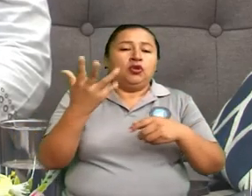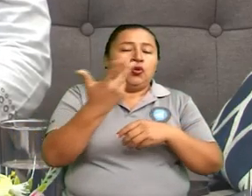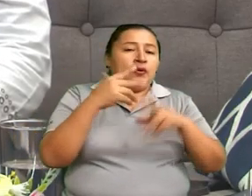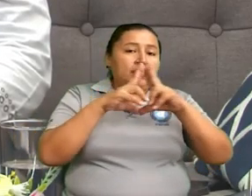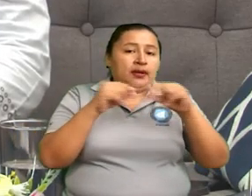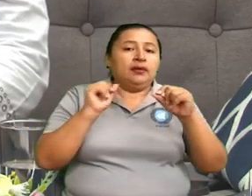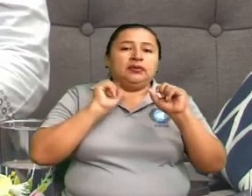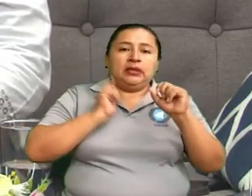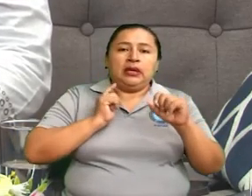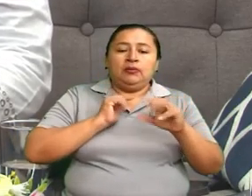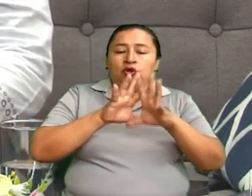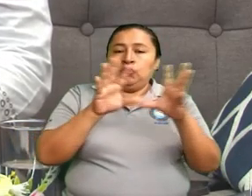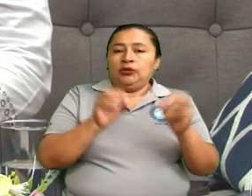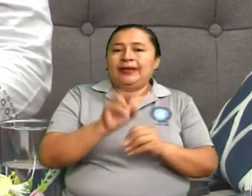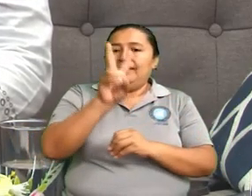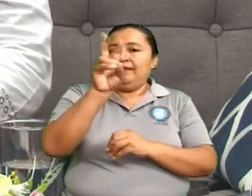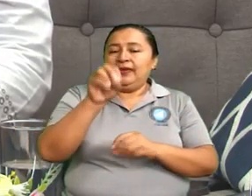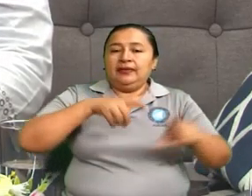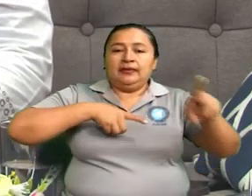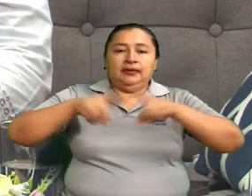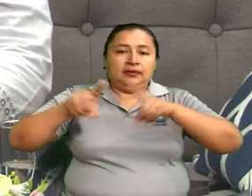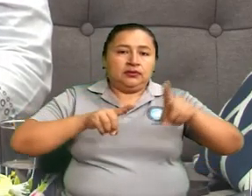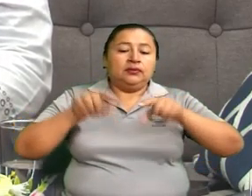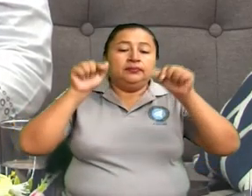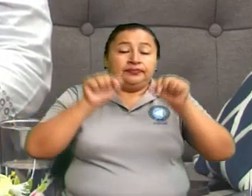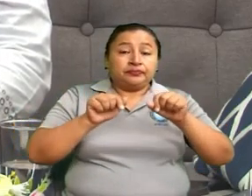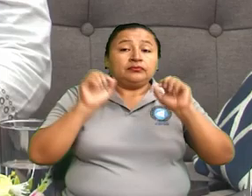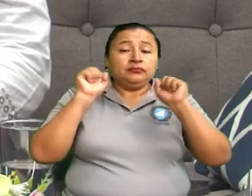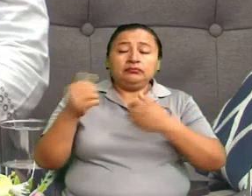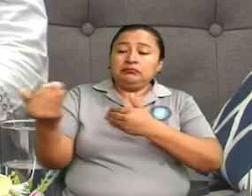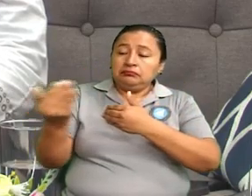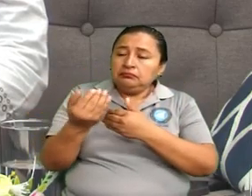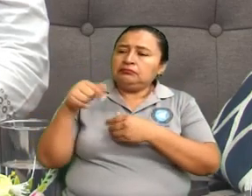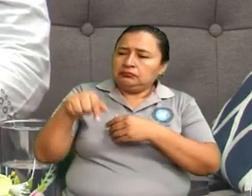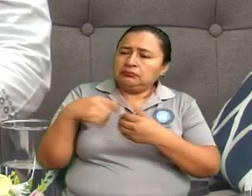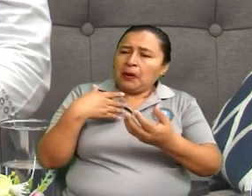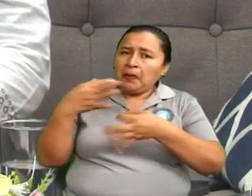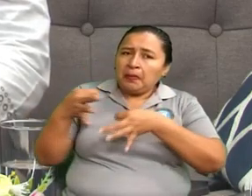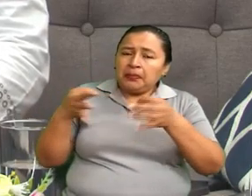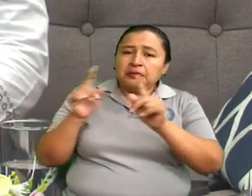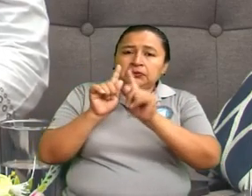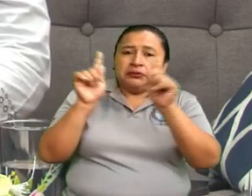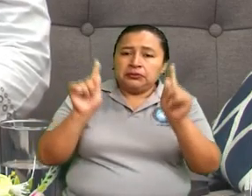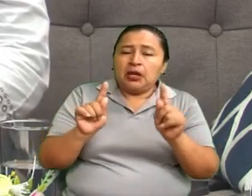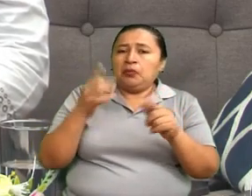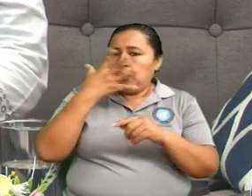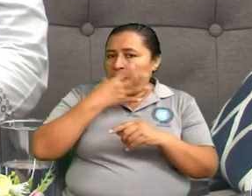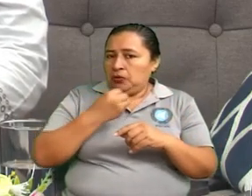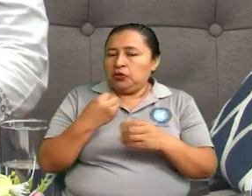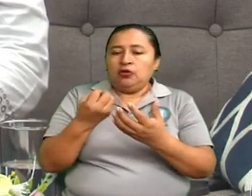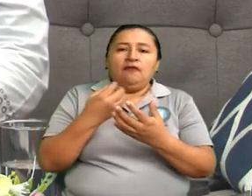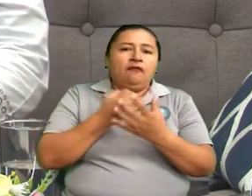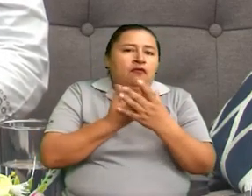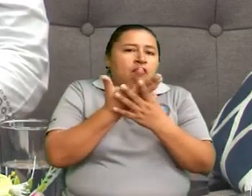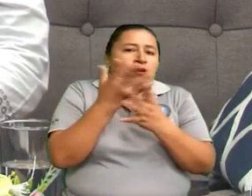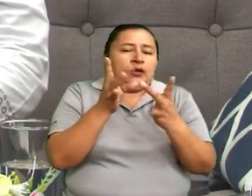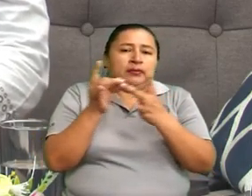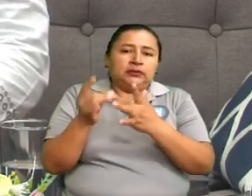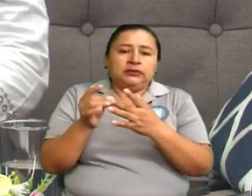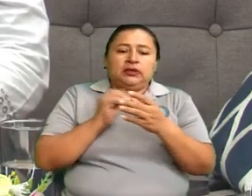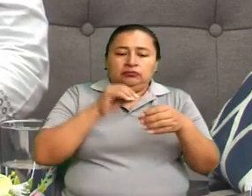que en total tenemos 20 delegaciones. Entonces, ahí se pueden acercar a preguntar por todos estos talleres bonitos de orquídeas, de